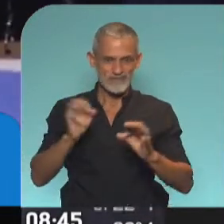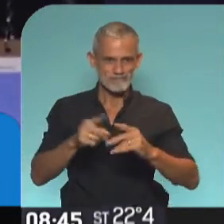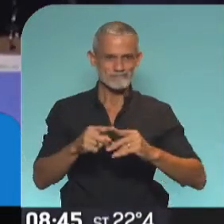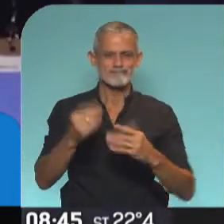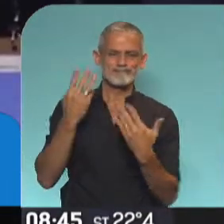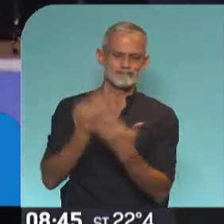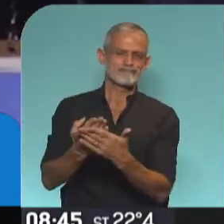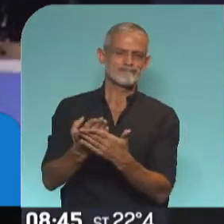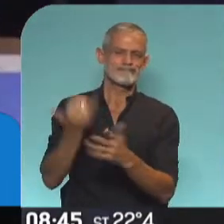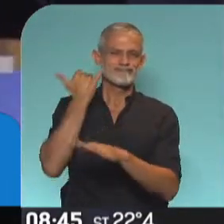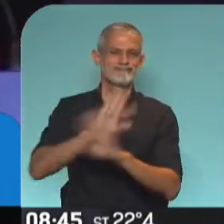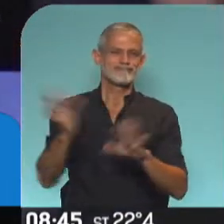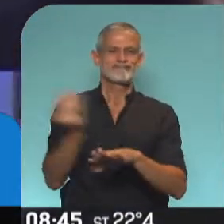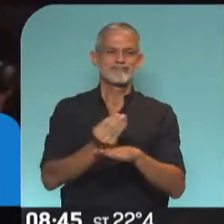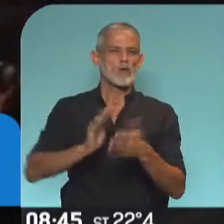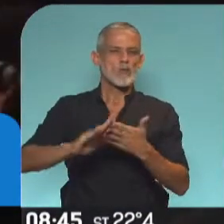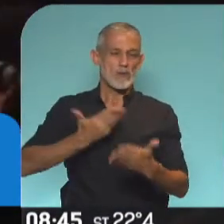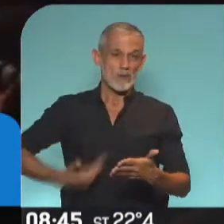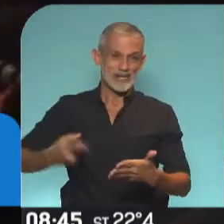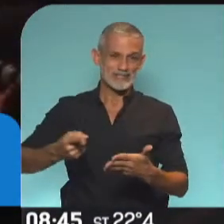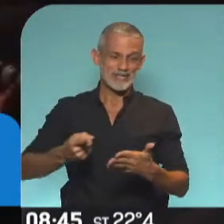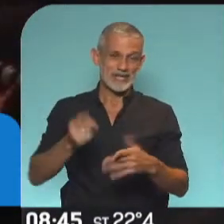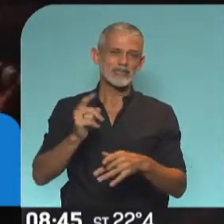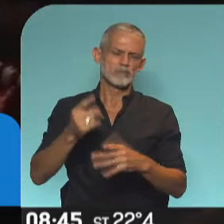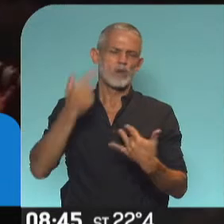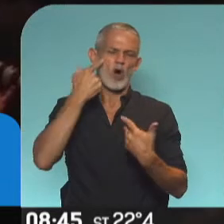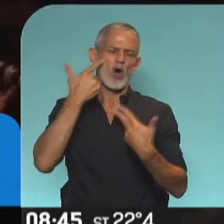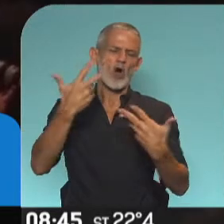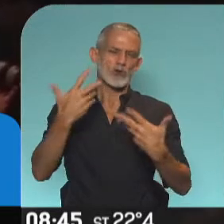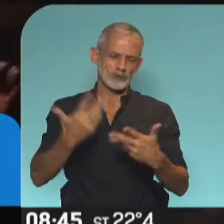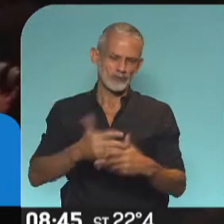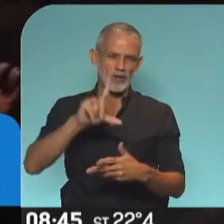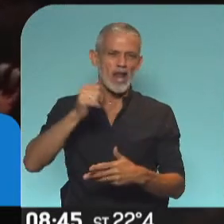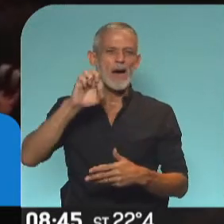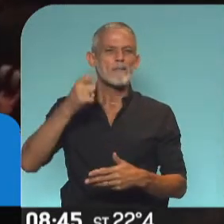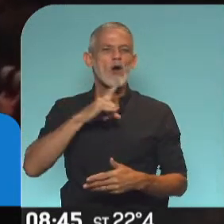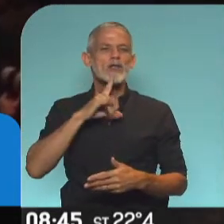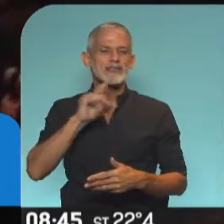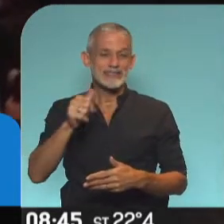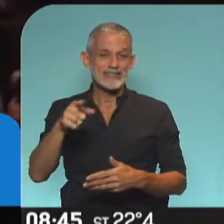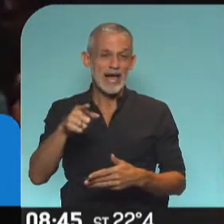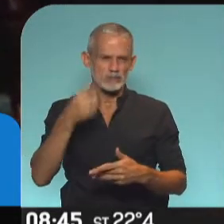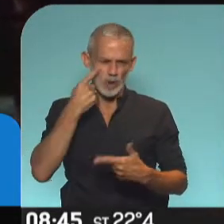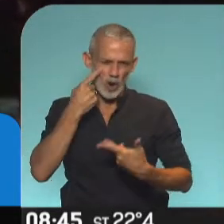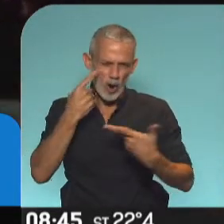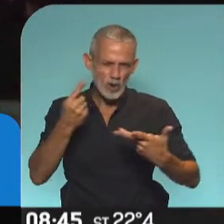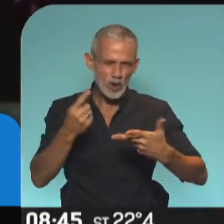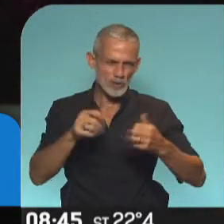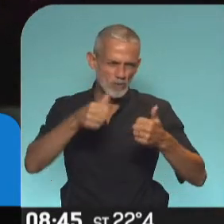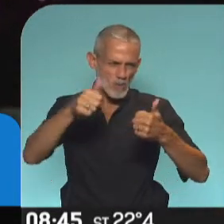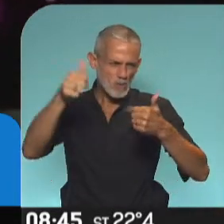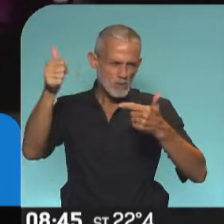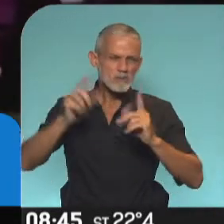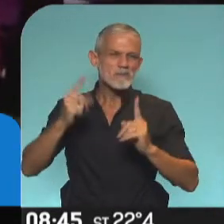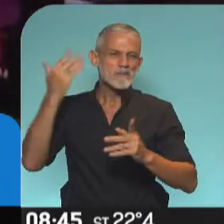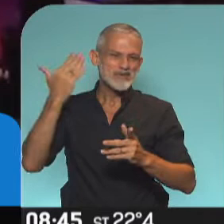reconociendo al nuevo presidente, que ya es un viejo conocido como Joan Laporta. Vaya si conoce de éxitos un Joan